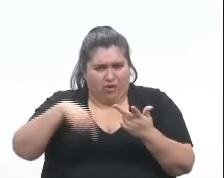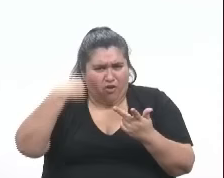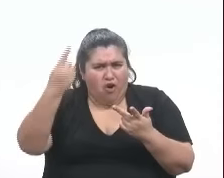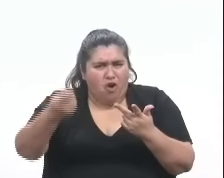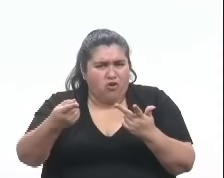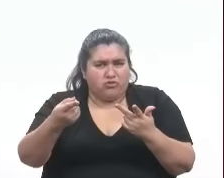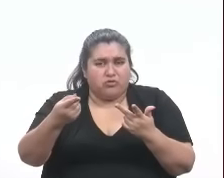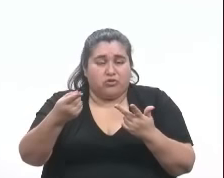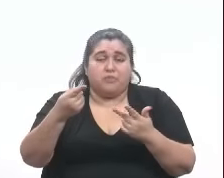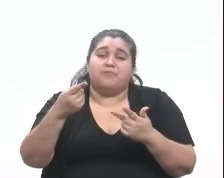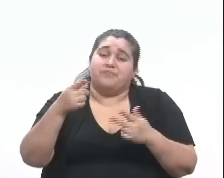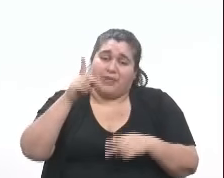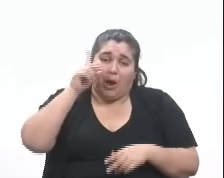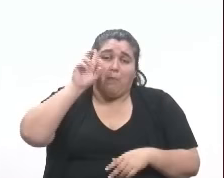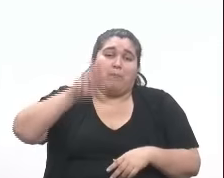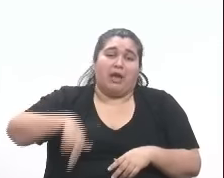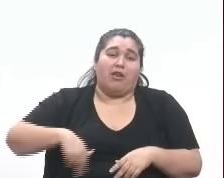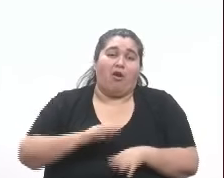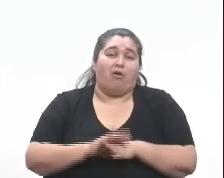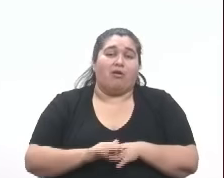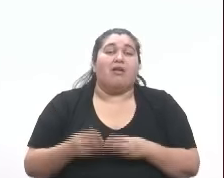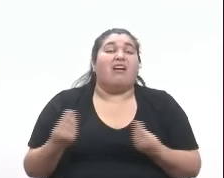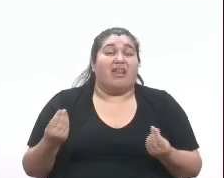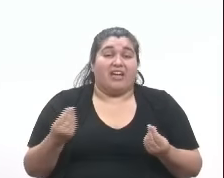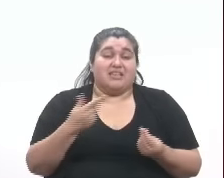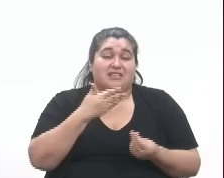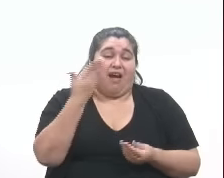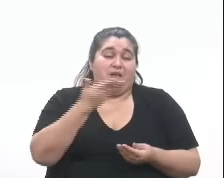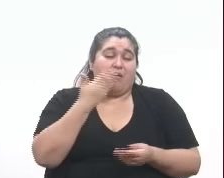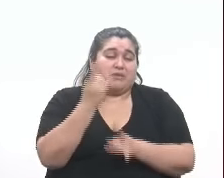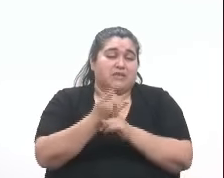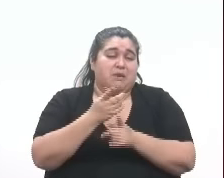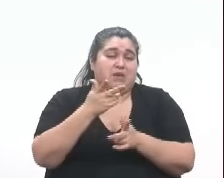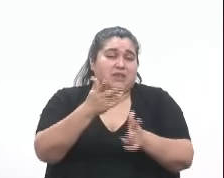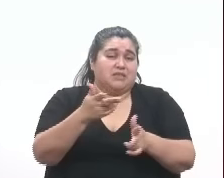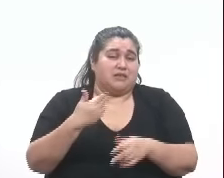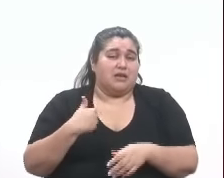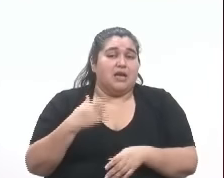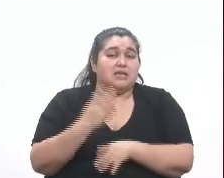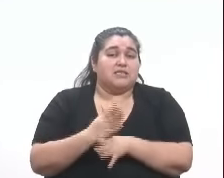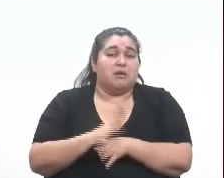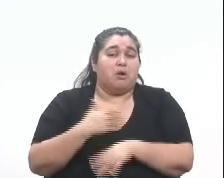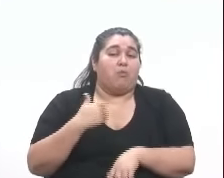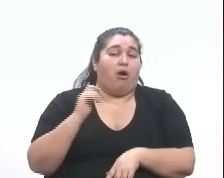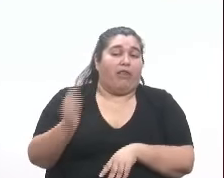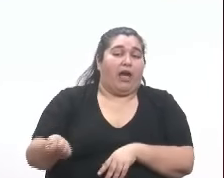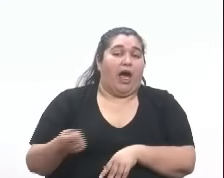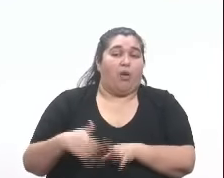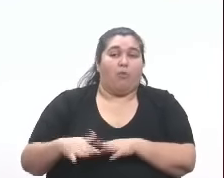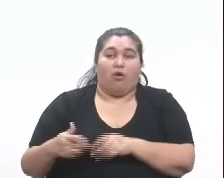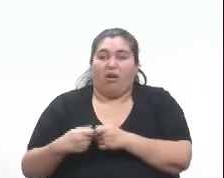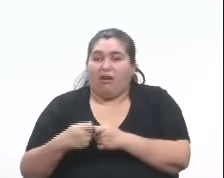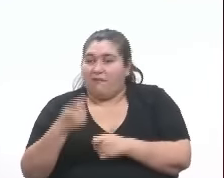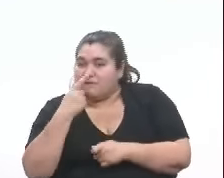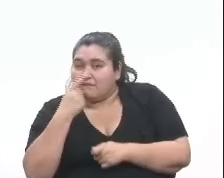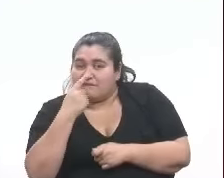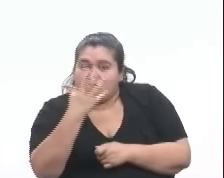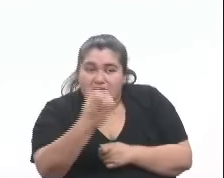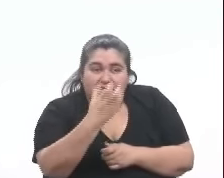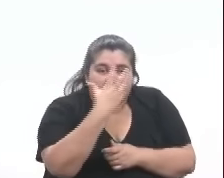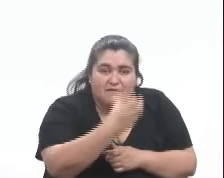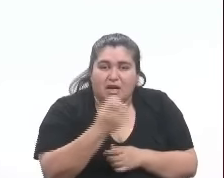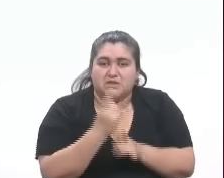Y como decía Perón, se venden por chirolitas. Entonces yo, obviamente el que es liberal, yo le respeto porque tiene